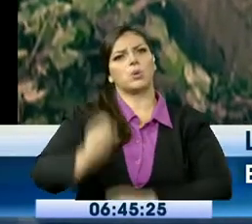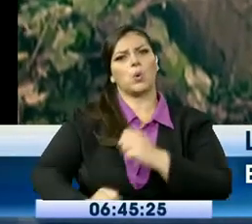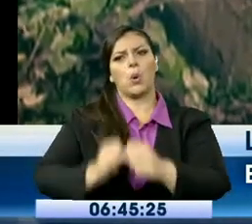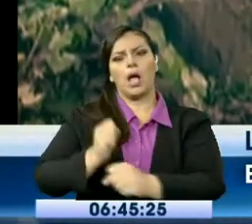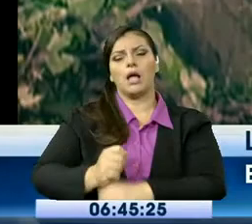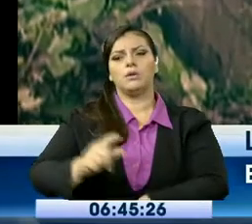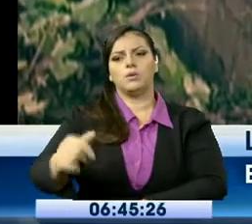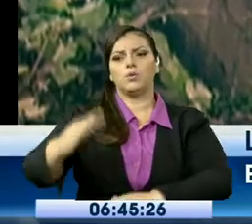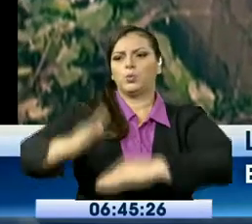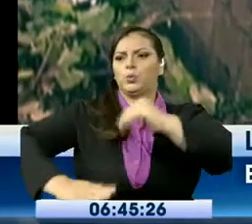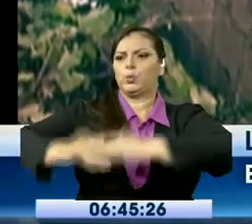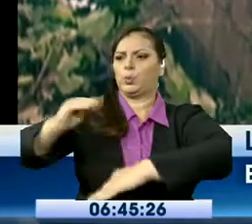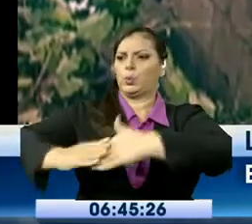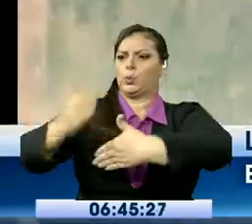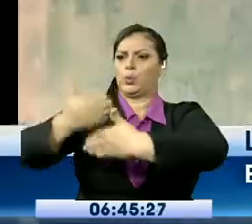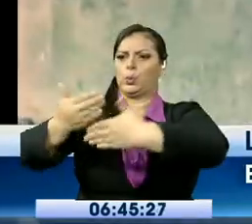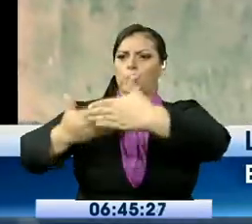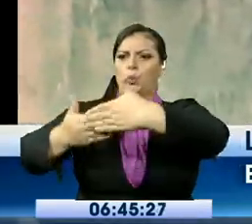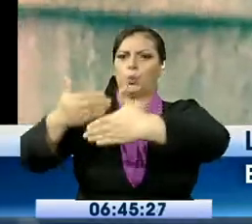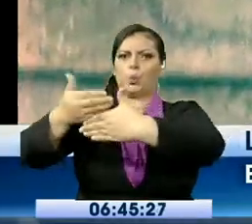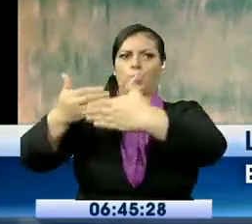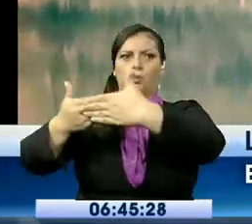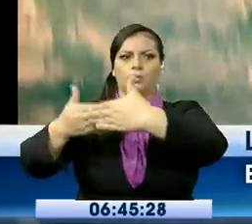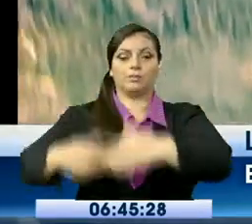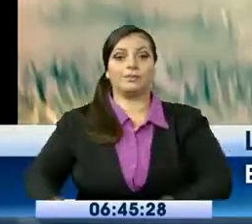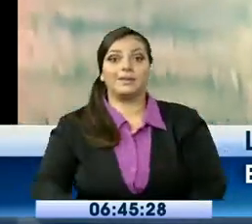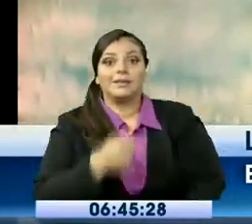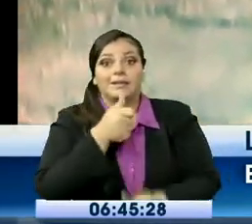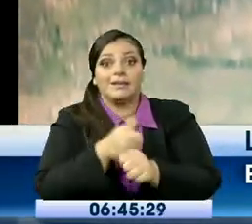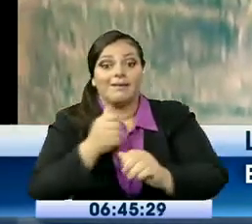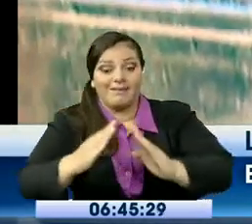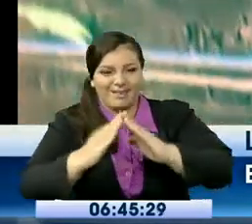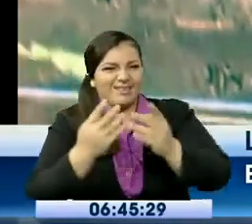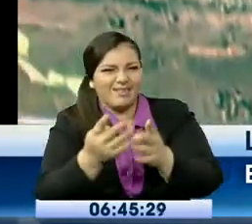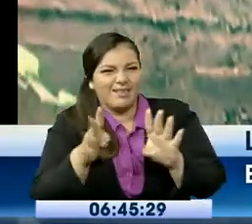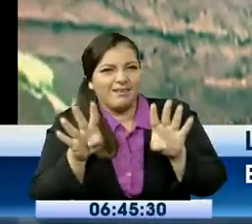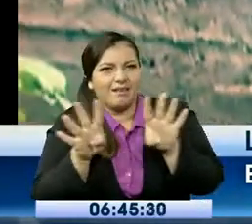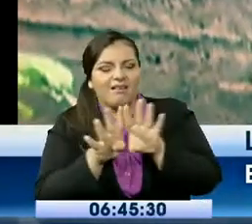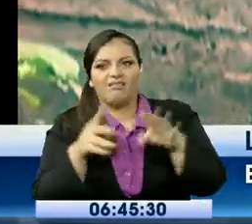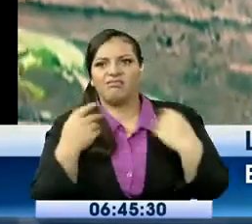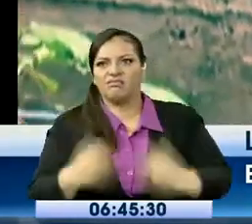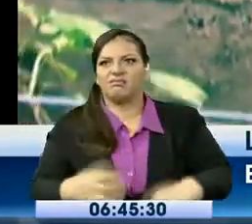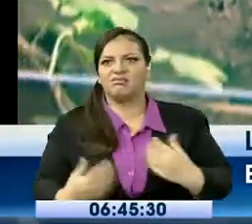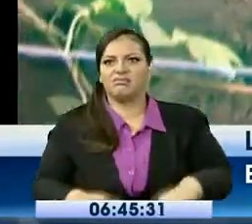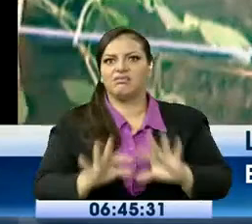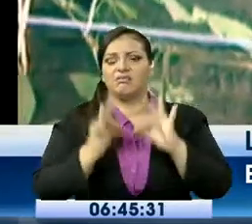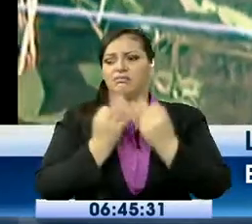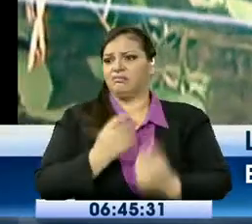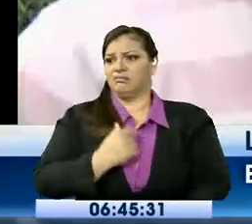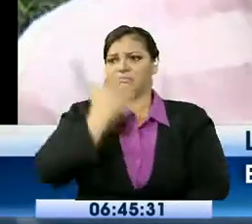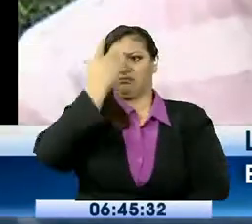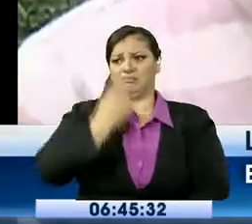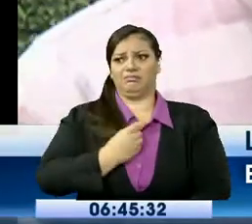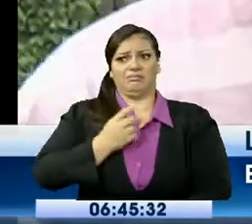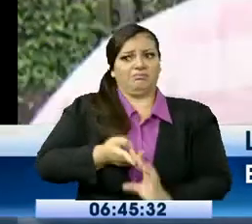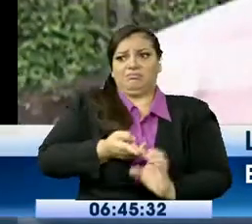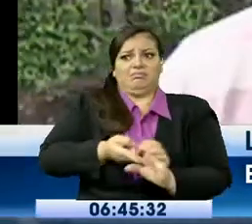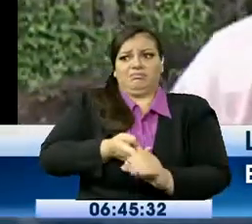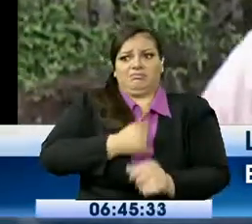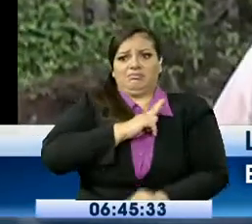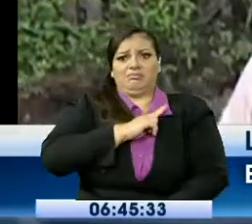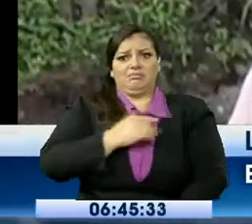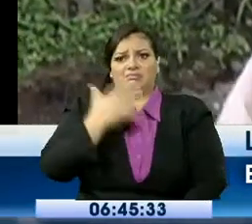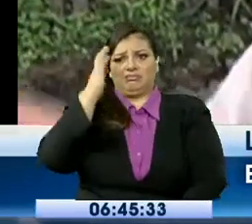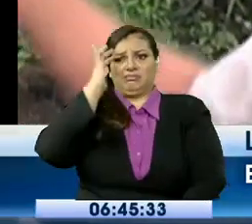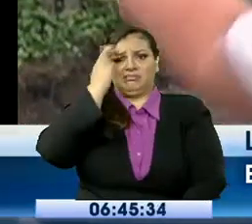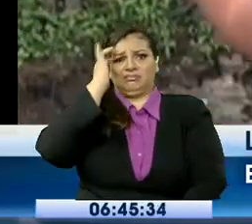casa construida en caña, ante el peligro que la pared continuara cediendo por la fuerza del temporal. Nosotros estamos aquí es con